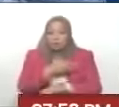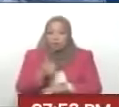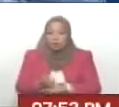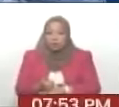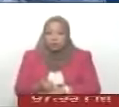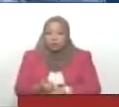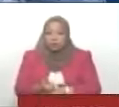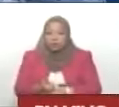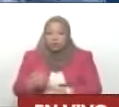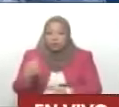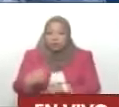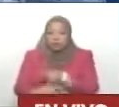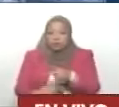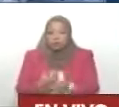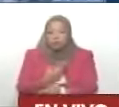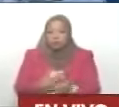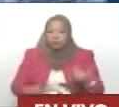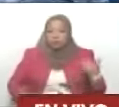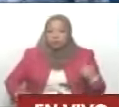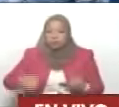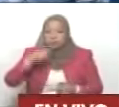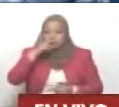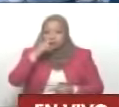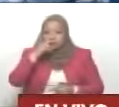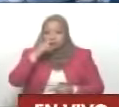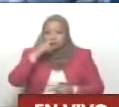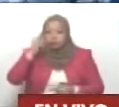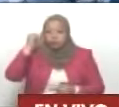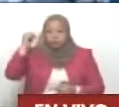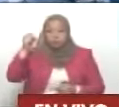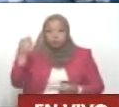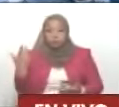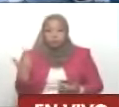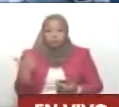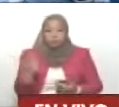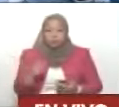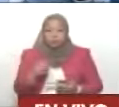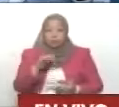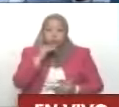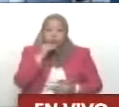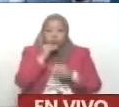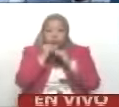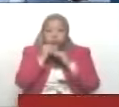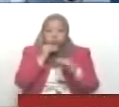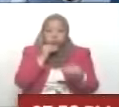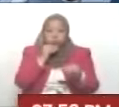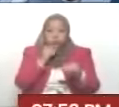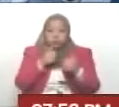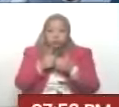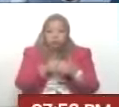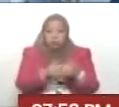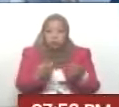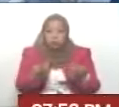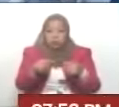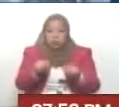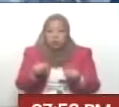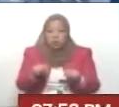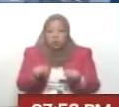del proceso electoral de Venezuela, que es Nicolás Maduro. Baneado, censurado, perseguido, bloqueado.